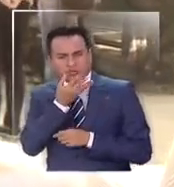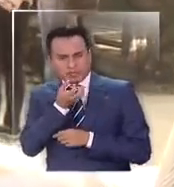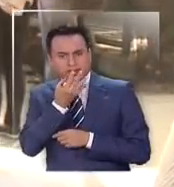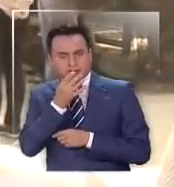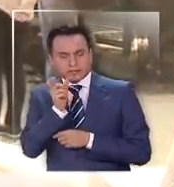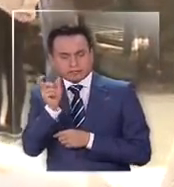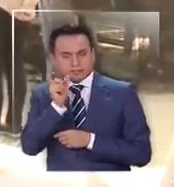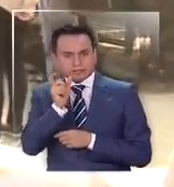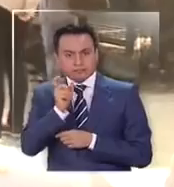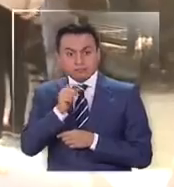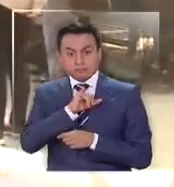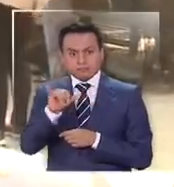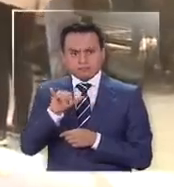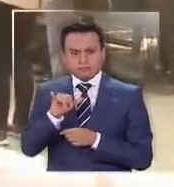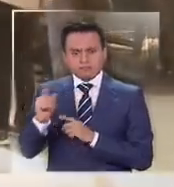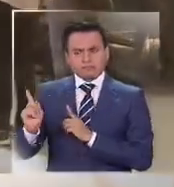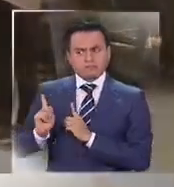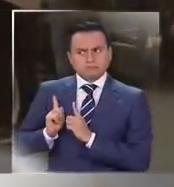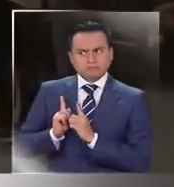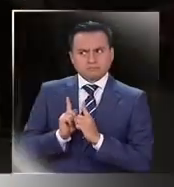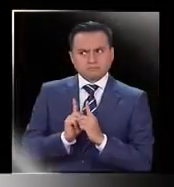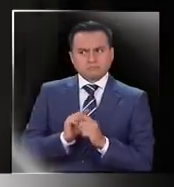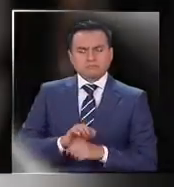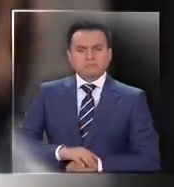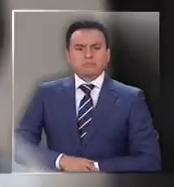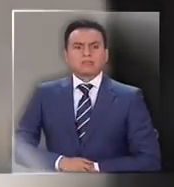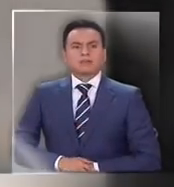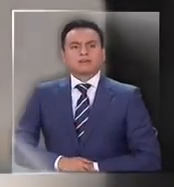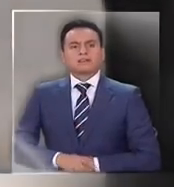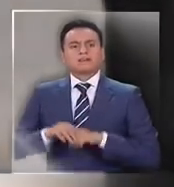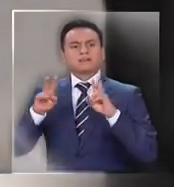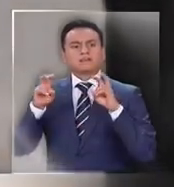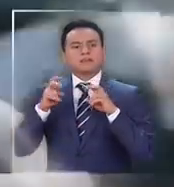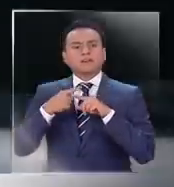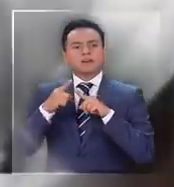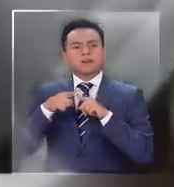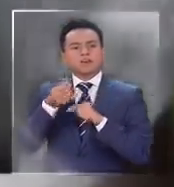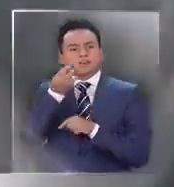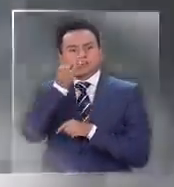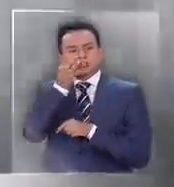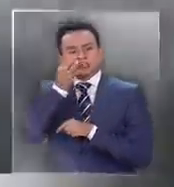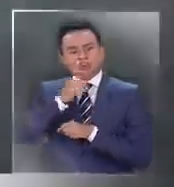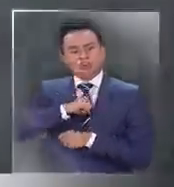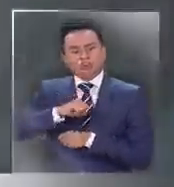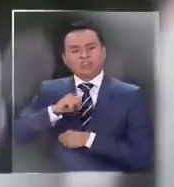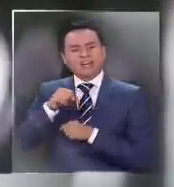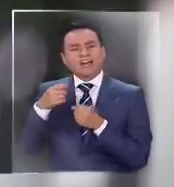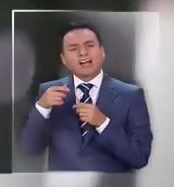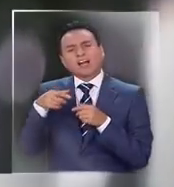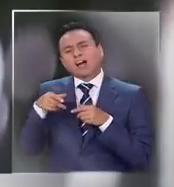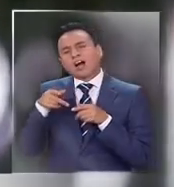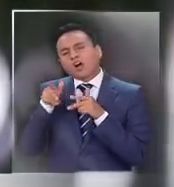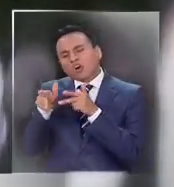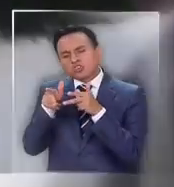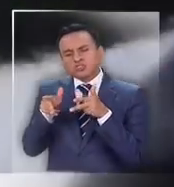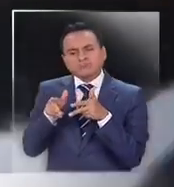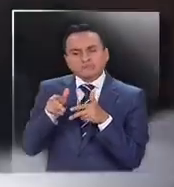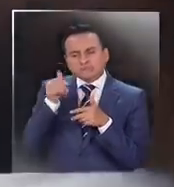obscenidades, y me empezó a seguir. Según cifras del Observatorio contra el Acoso Callejero de